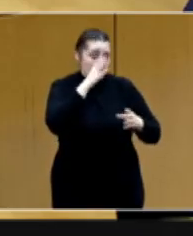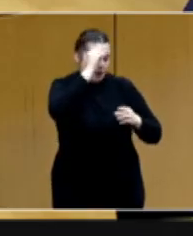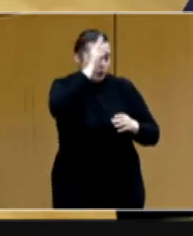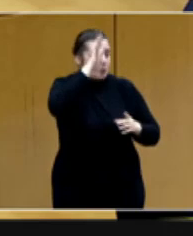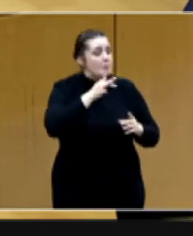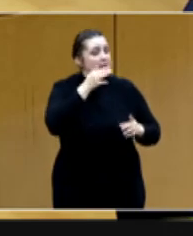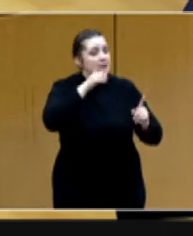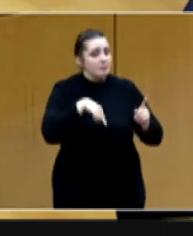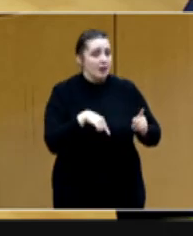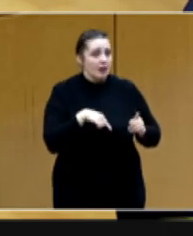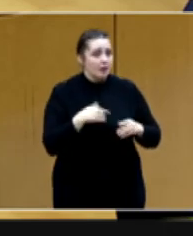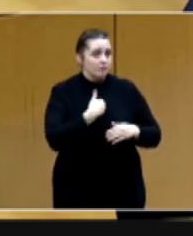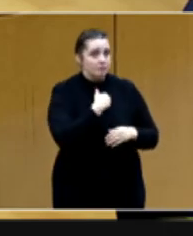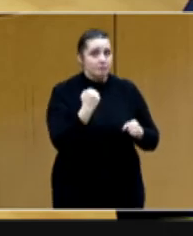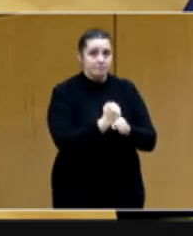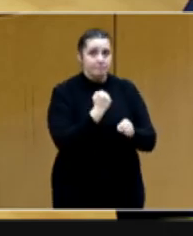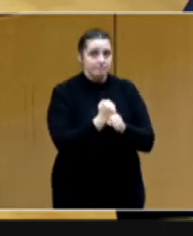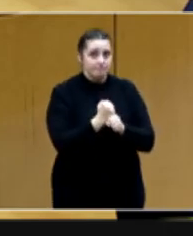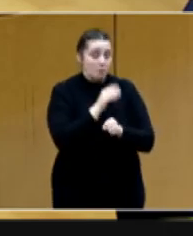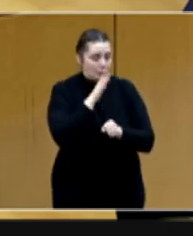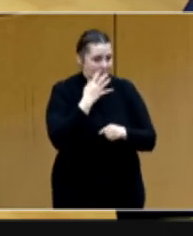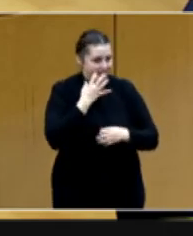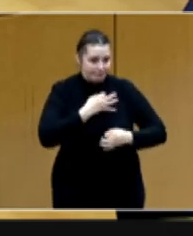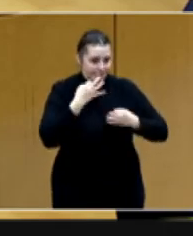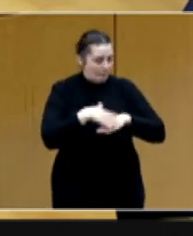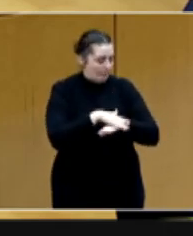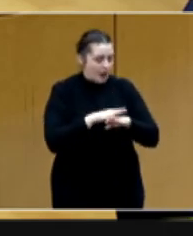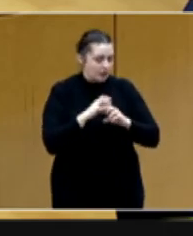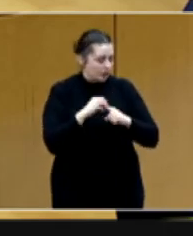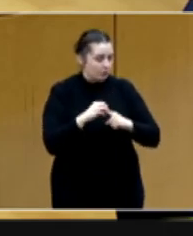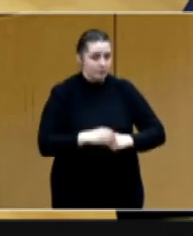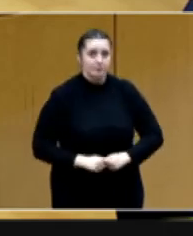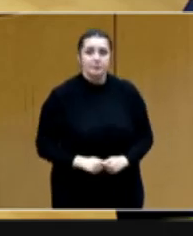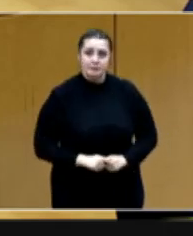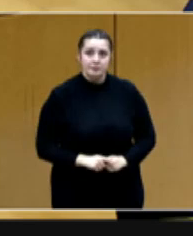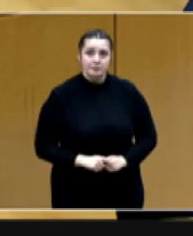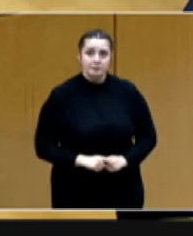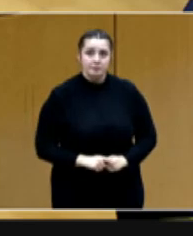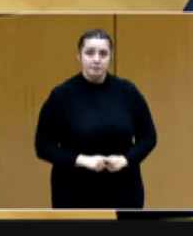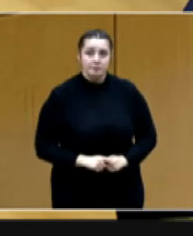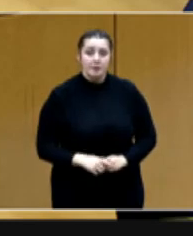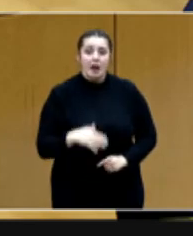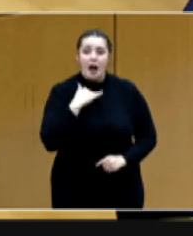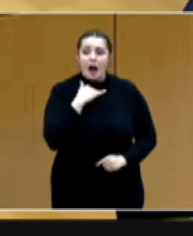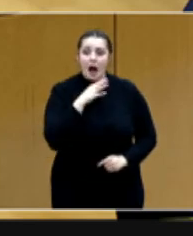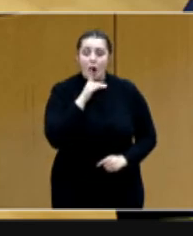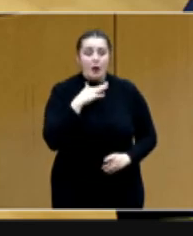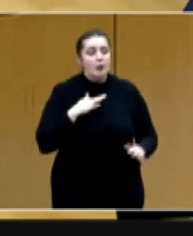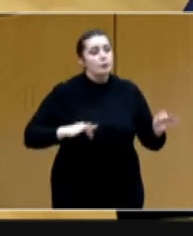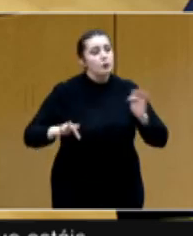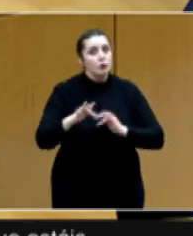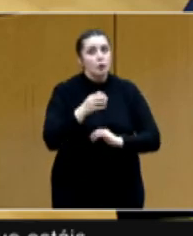que estáis prestando que sin dudas es imprescindible vamos a abrir un turno de palabras